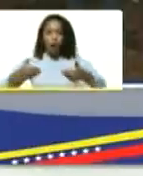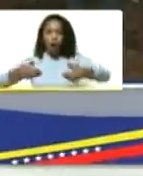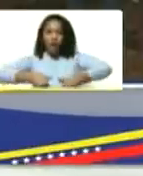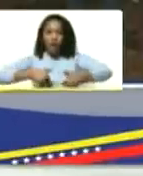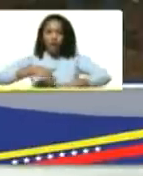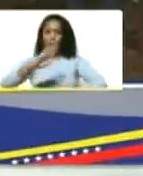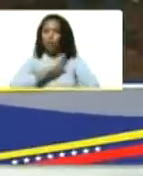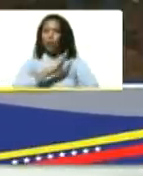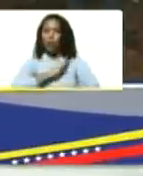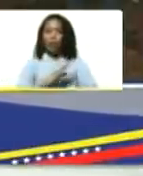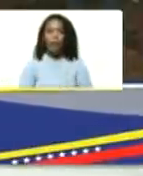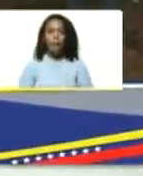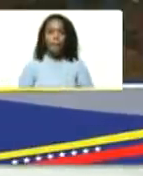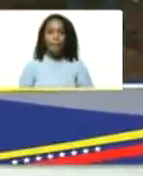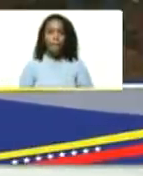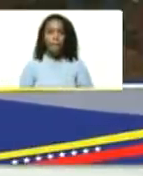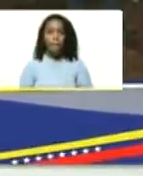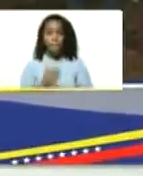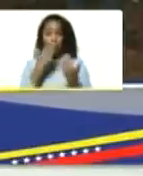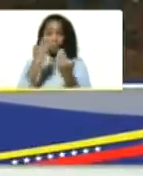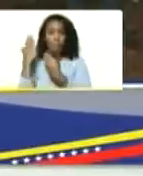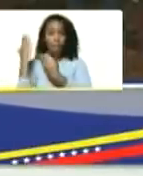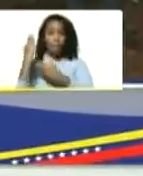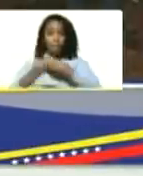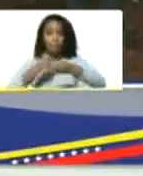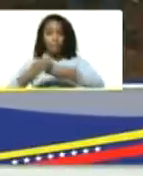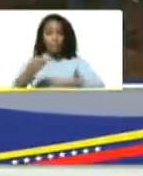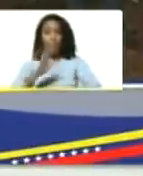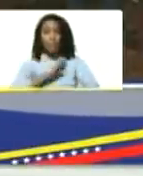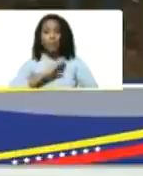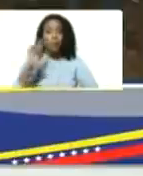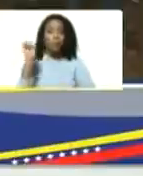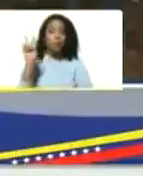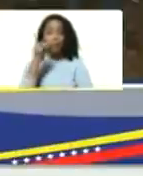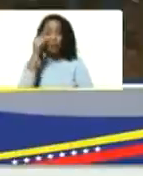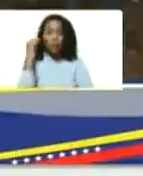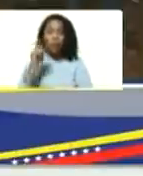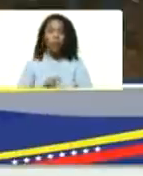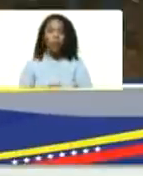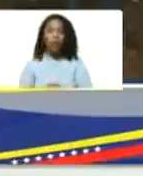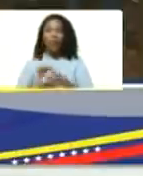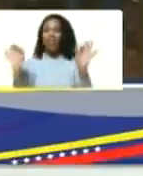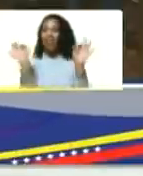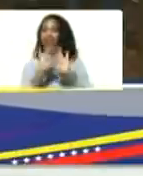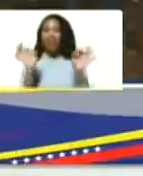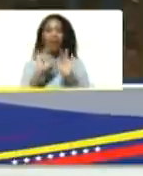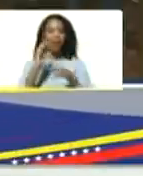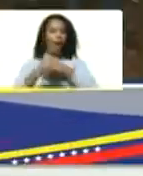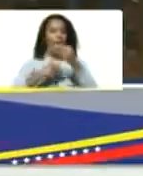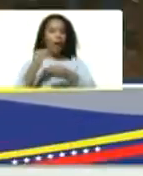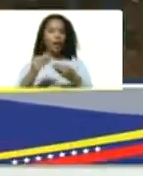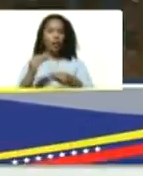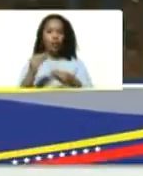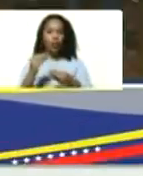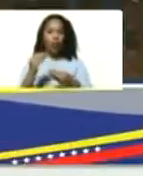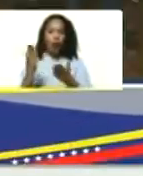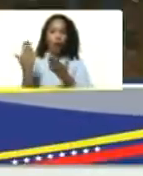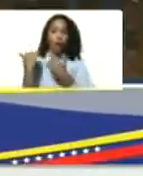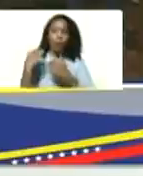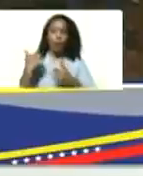propio estos que hemos hecho lo hemos hecho los venezolanos las venezolanas nadie lo ha hecho por nosotros